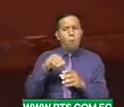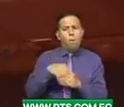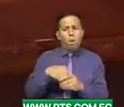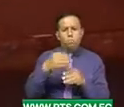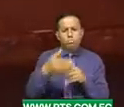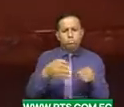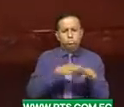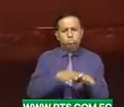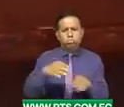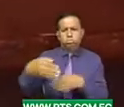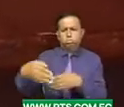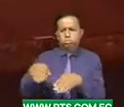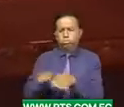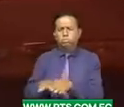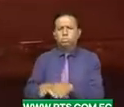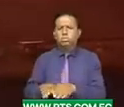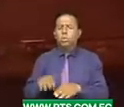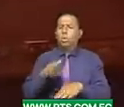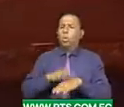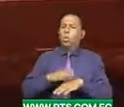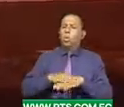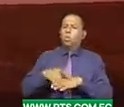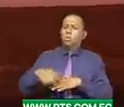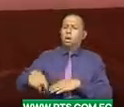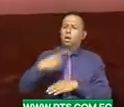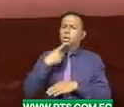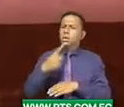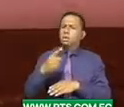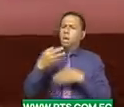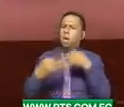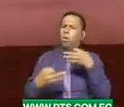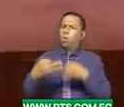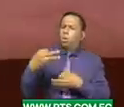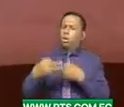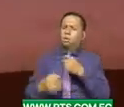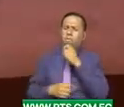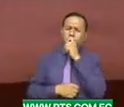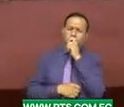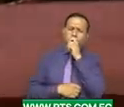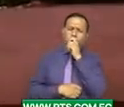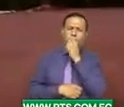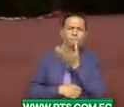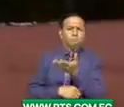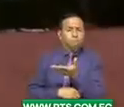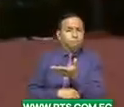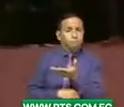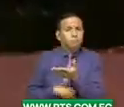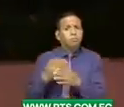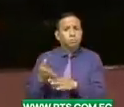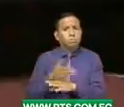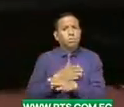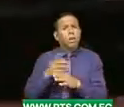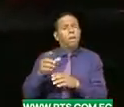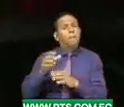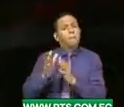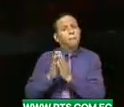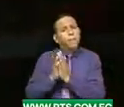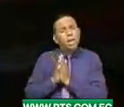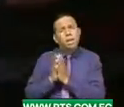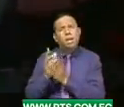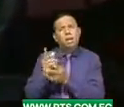estarían relacionados a la audiencia que se realizaba aproximadamente a la misma hora en uno de los pedidos sea veas corpus que fue